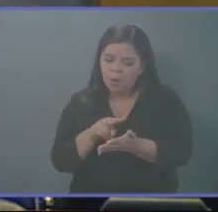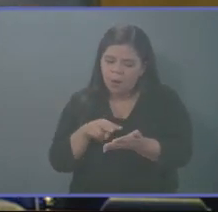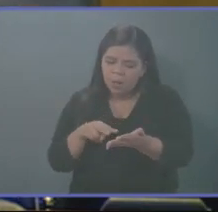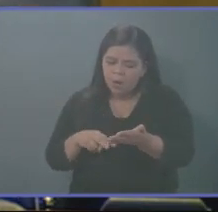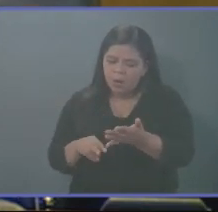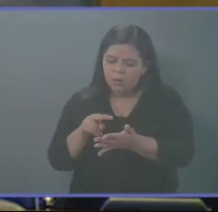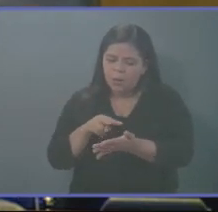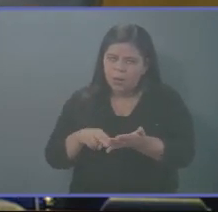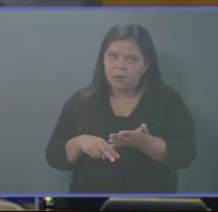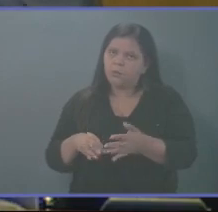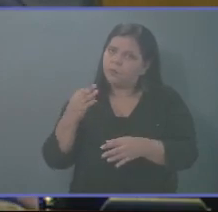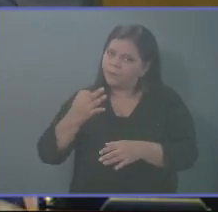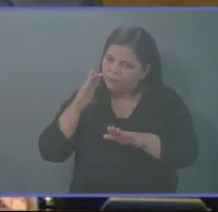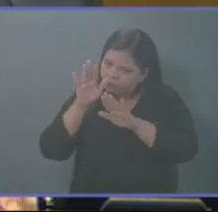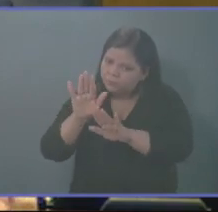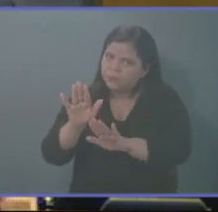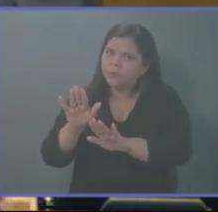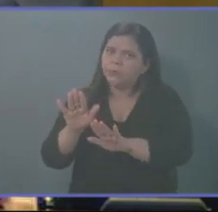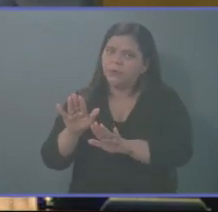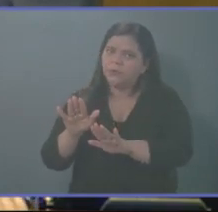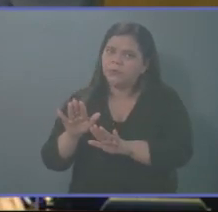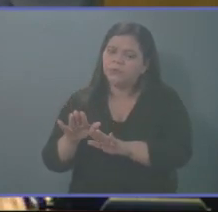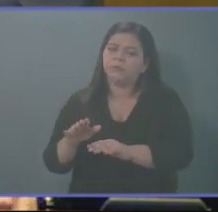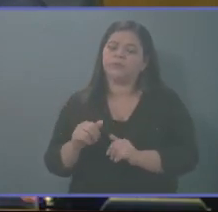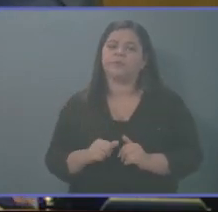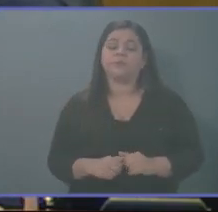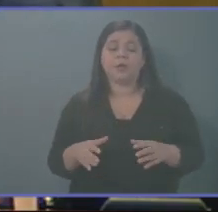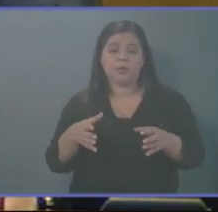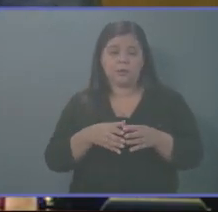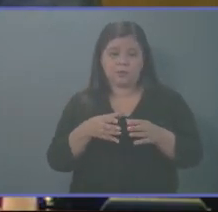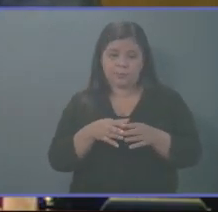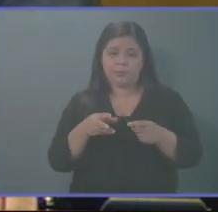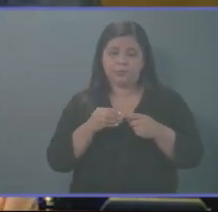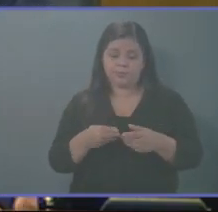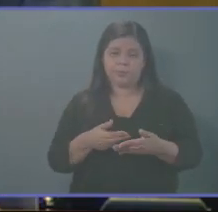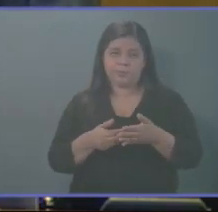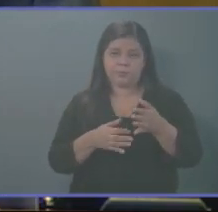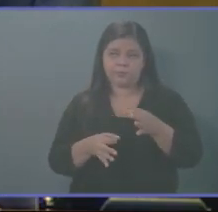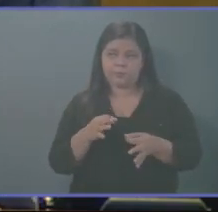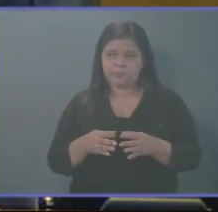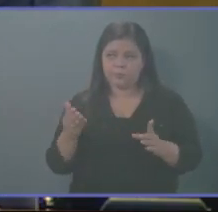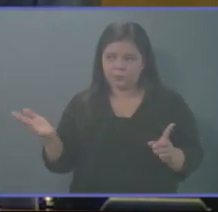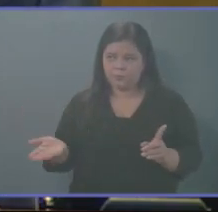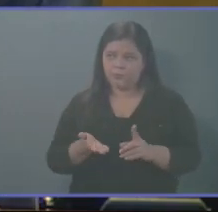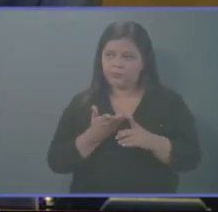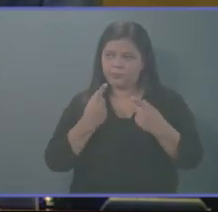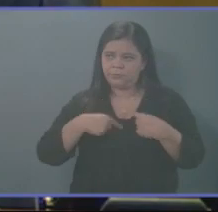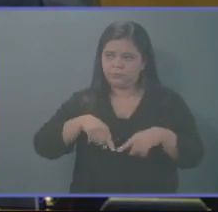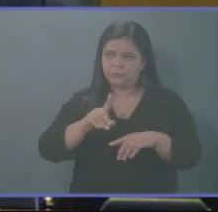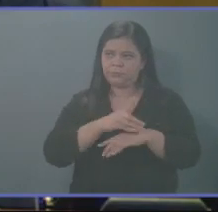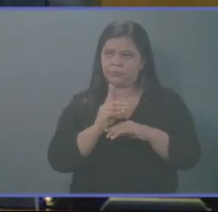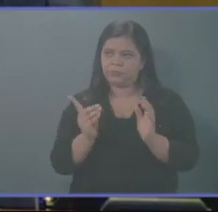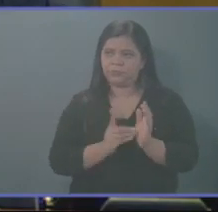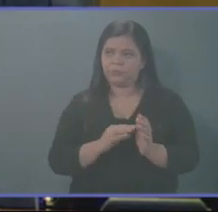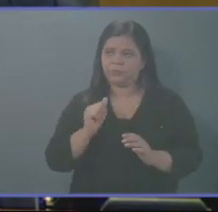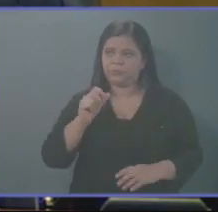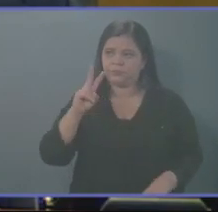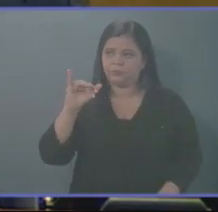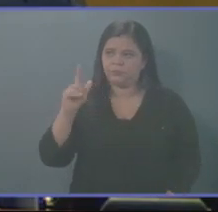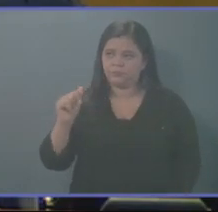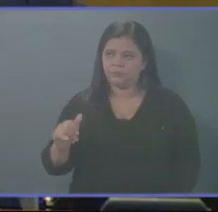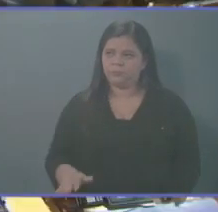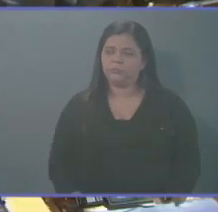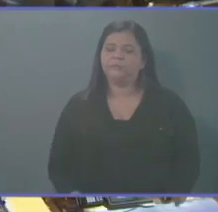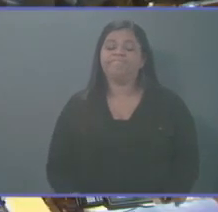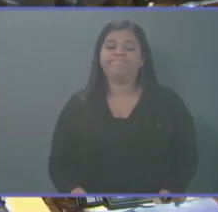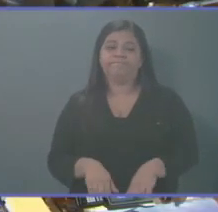Especial que está dándole lectura al dictamen de la Comisión Especial de Antejuicios. Proceda, diputado Rodrigo Ávila, con la lectura del dictamen.